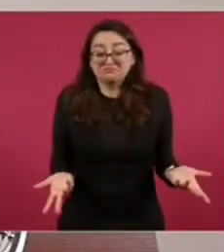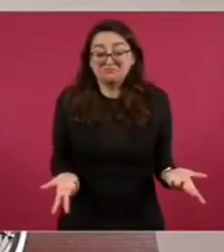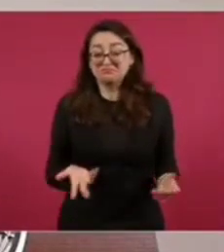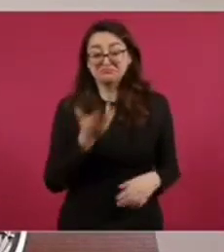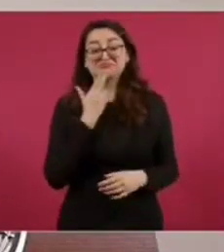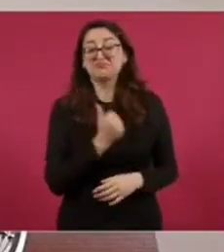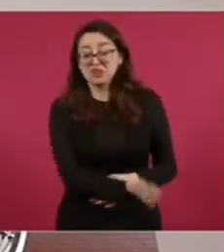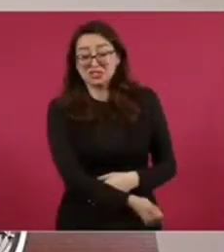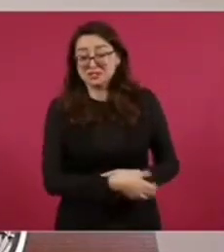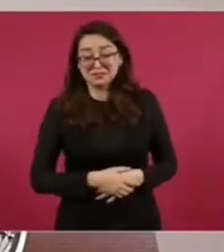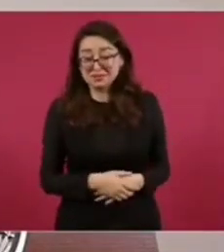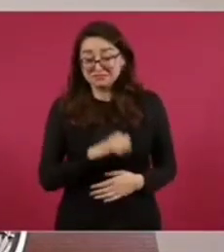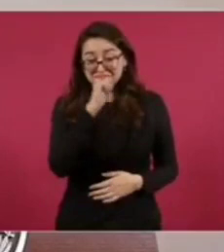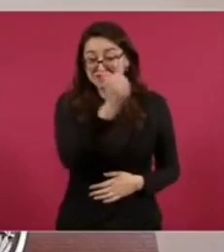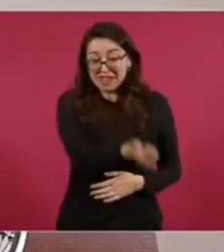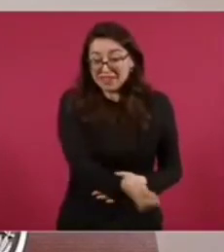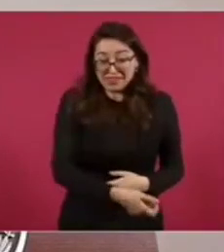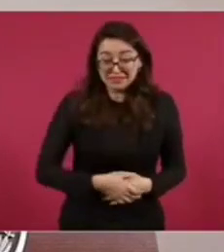Nada.